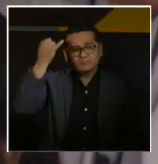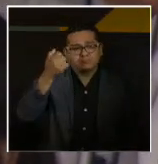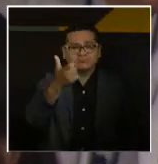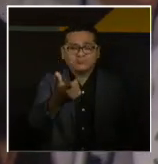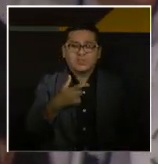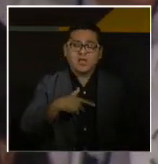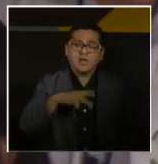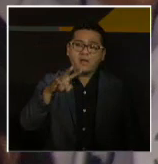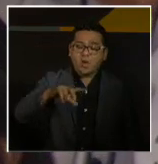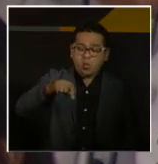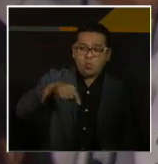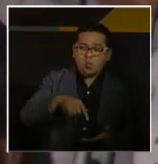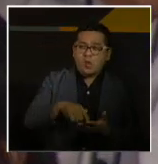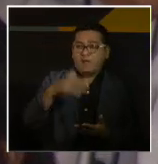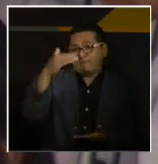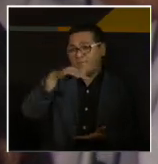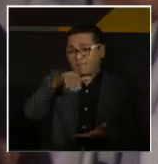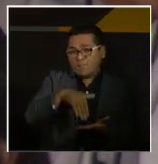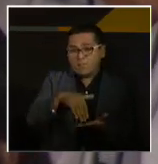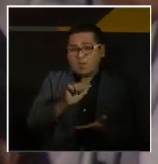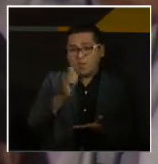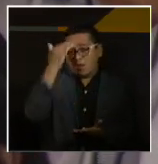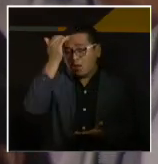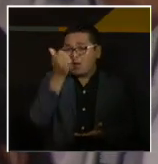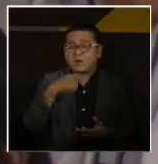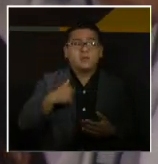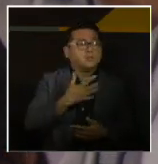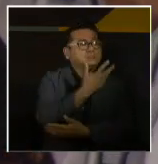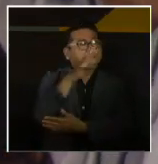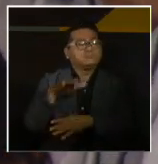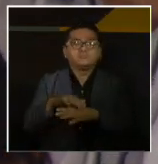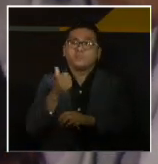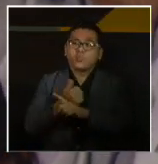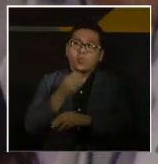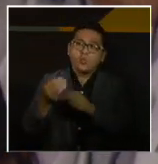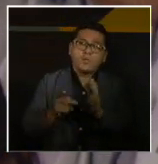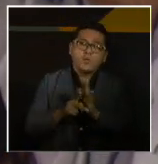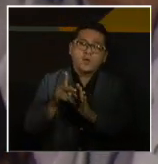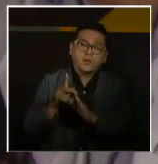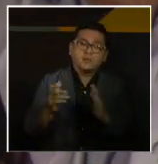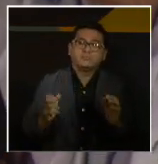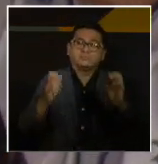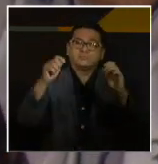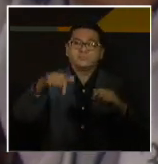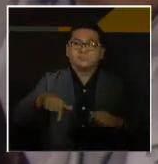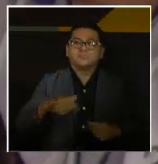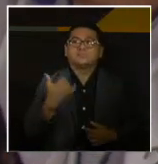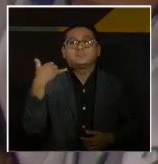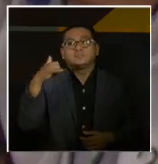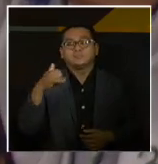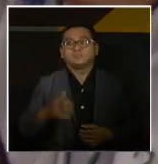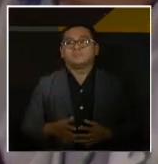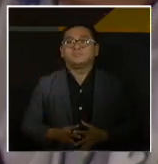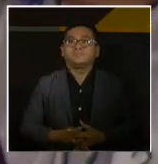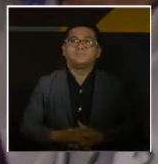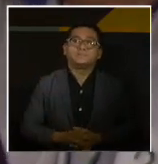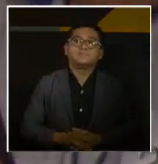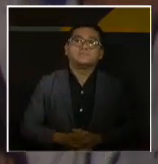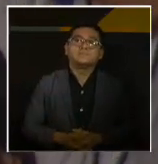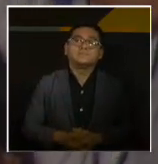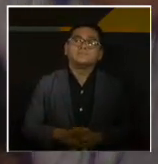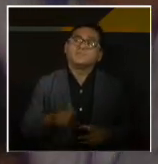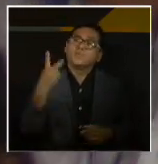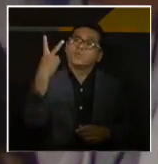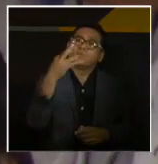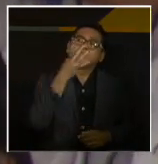las comunidades mayas y las afectaciones ambientales generados por los proyectos de infraestructura en el estado? Adelante,